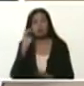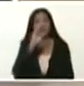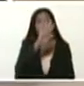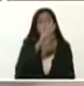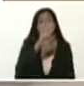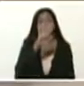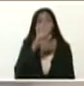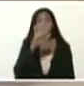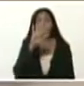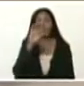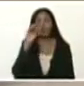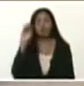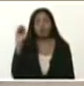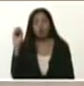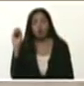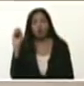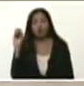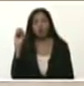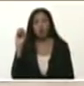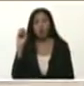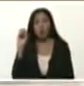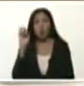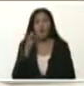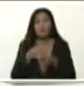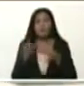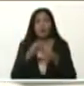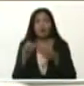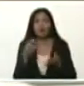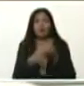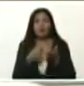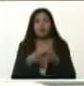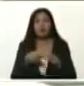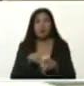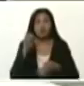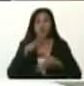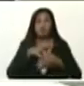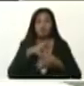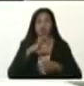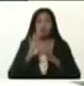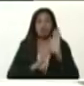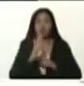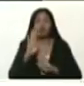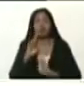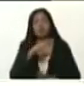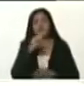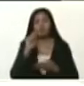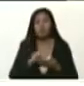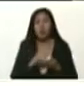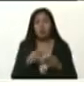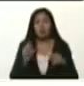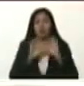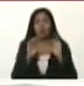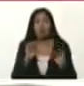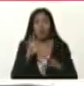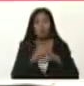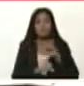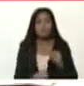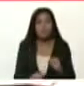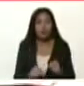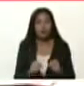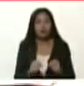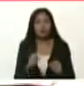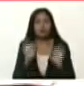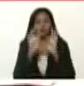1.015.509 petros, teniendo como fuente de financiamiento el Fondo de Desarrollo Nacional Fondem, que permita comprar de forma